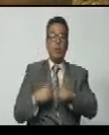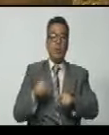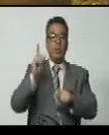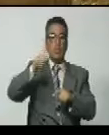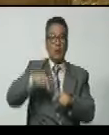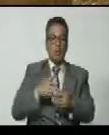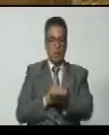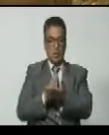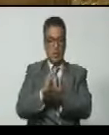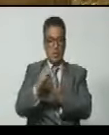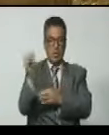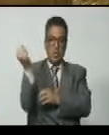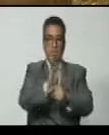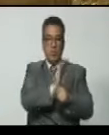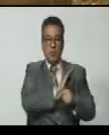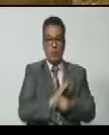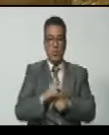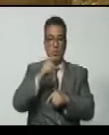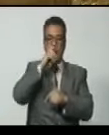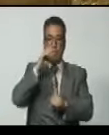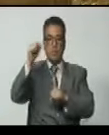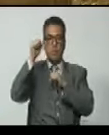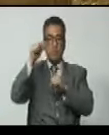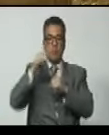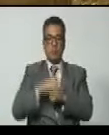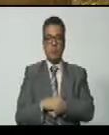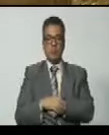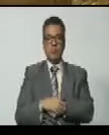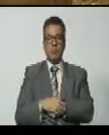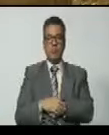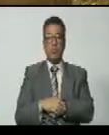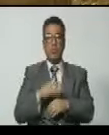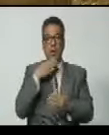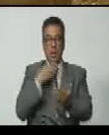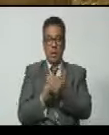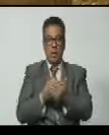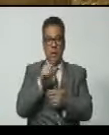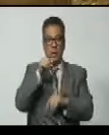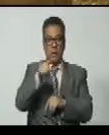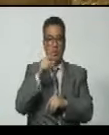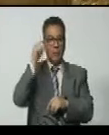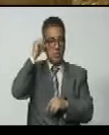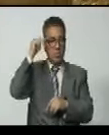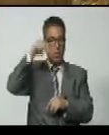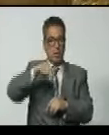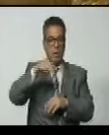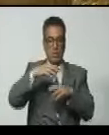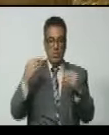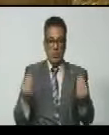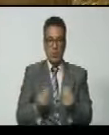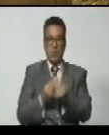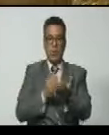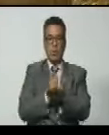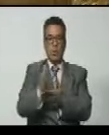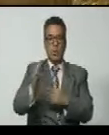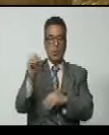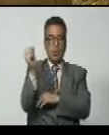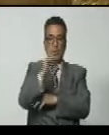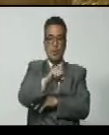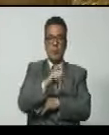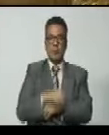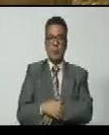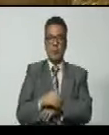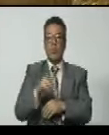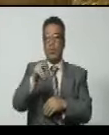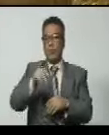también seguimos venciendo a Nicolás Maduro. Gracias a él, hoy estamos aquí y seguiremos venciendo.